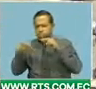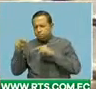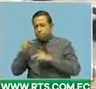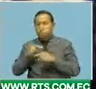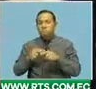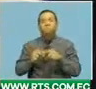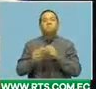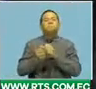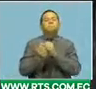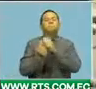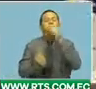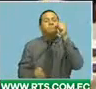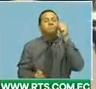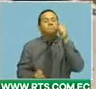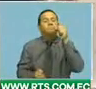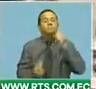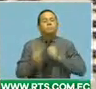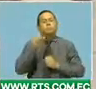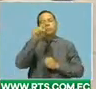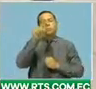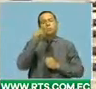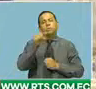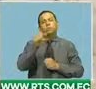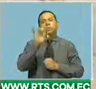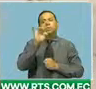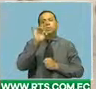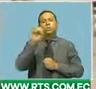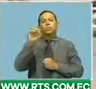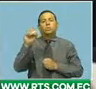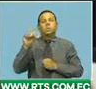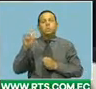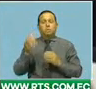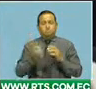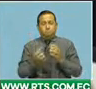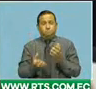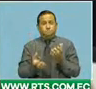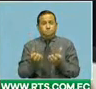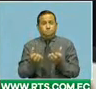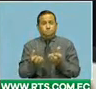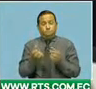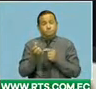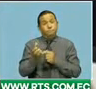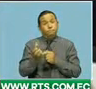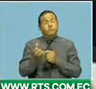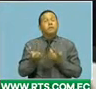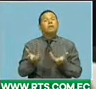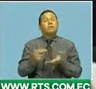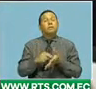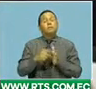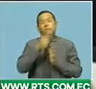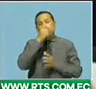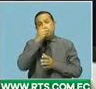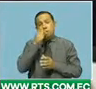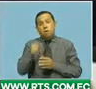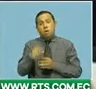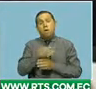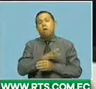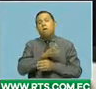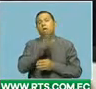aproximadamente 11.800 gramos, los cuales pretendían de la misma manera viajar